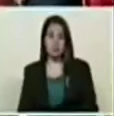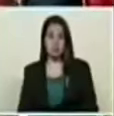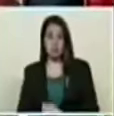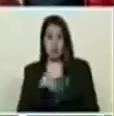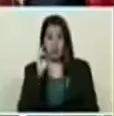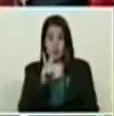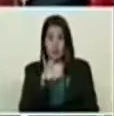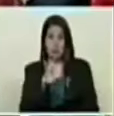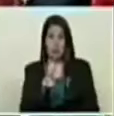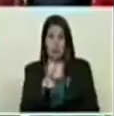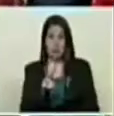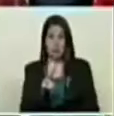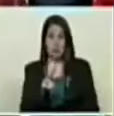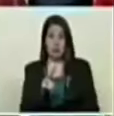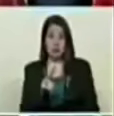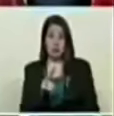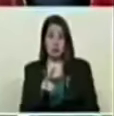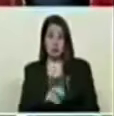Fíjense ustedes,